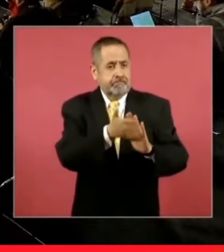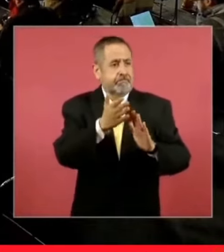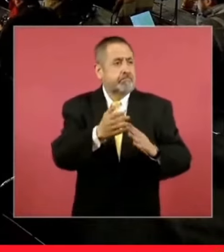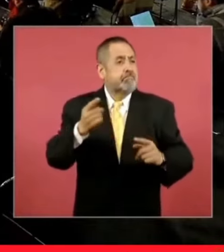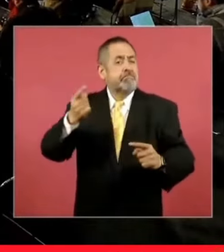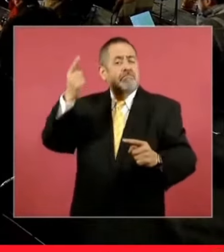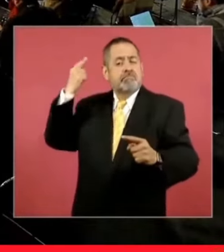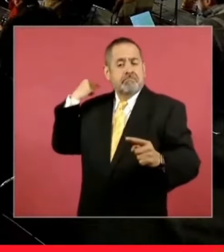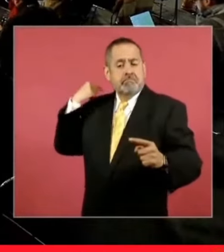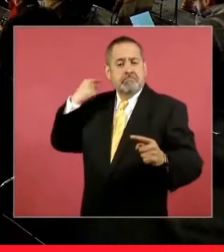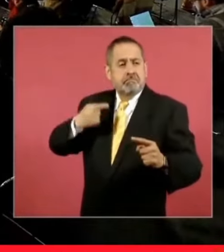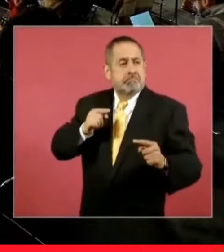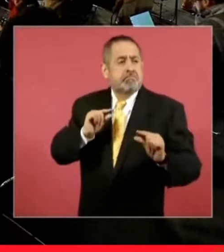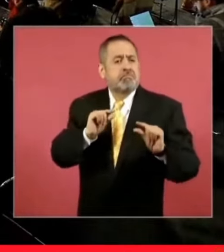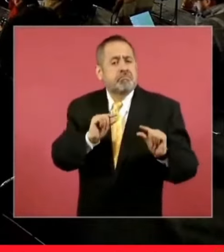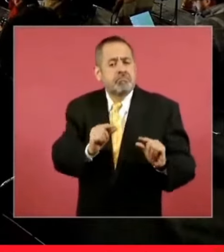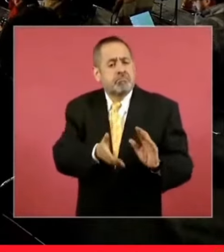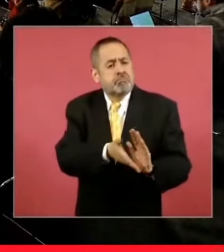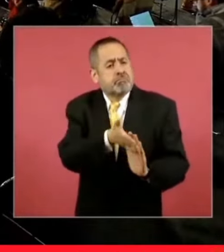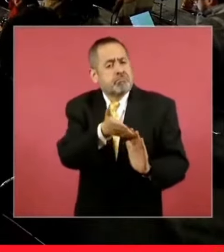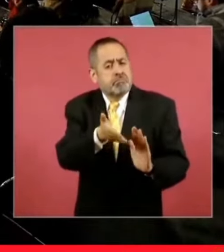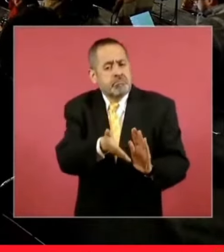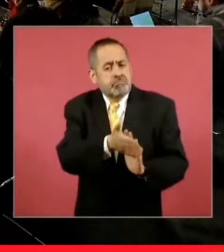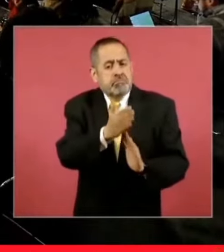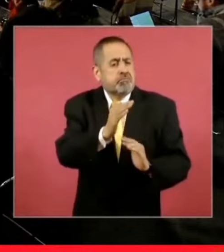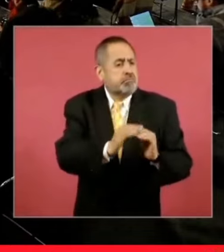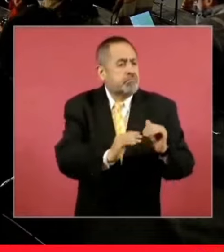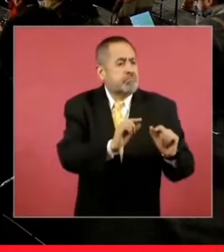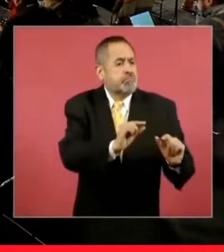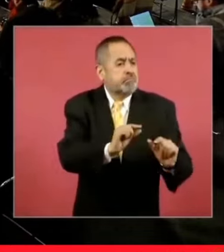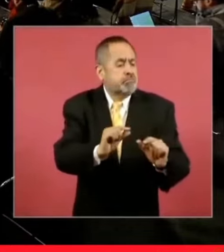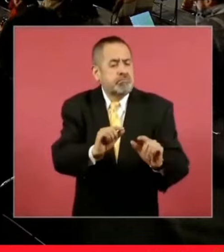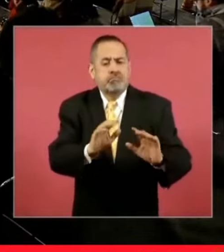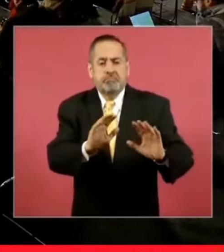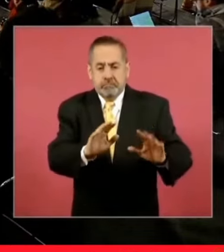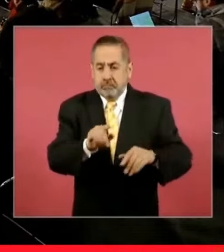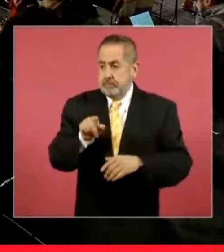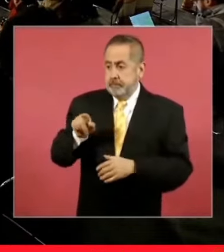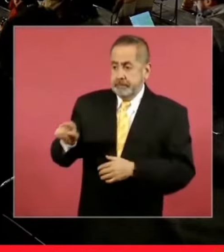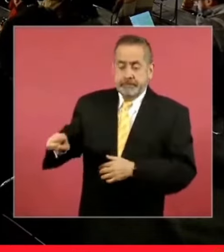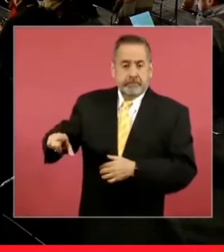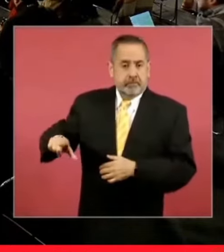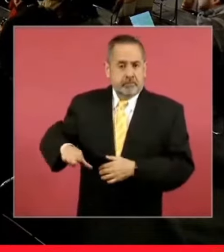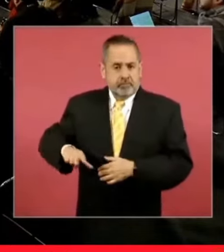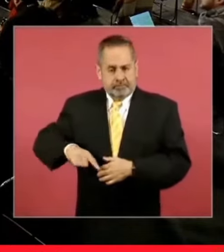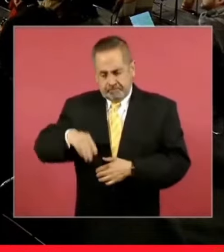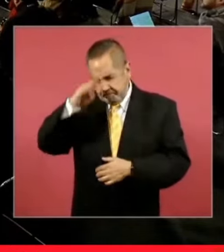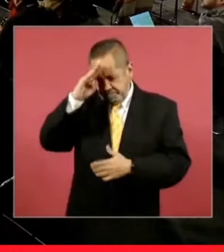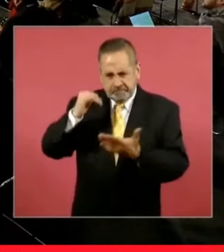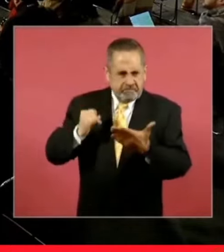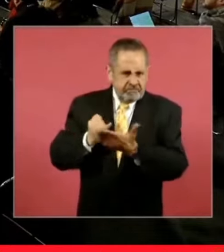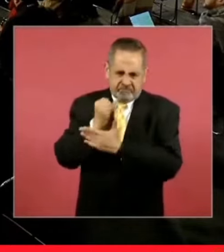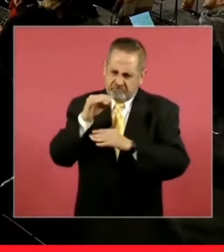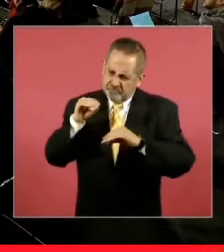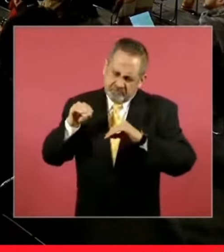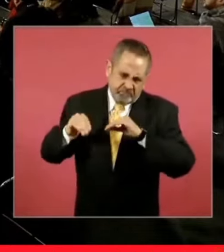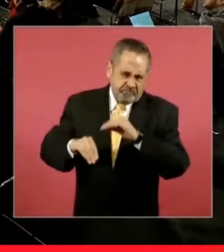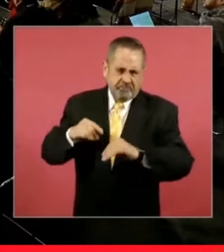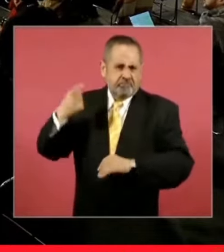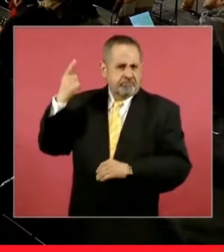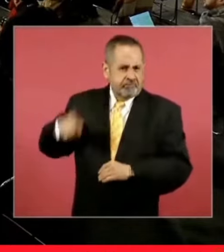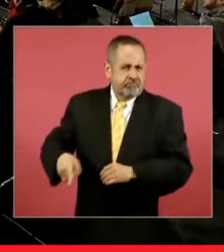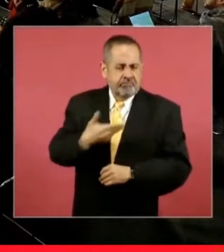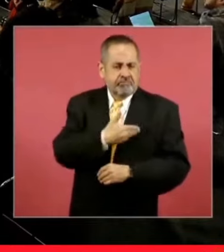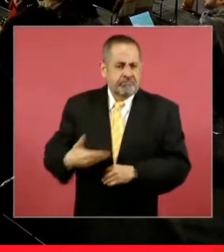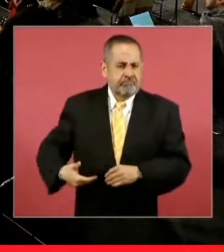años y con la política de gobierno definida, instrumentada e instruida por el señor